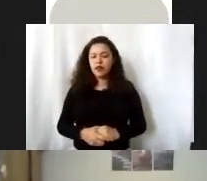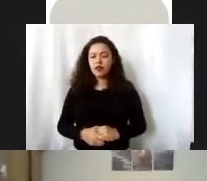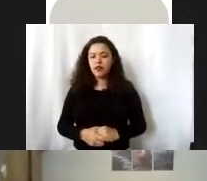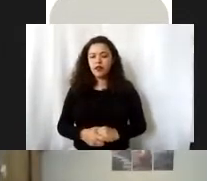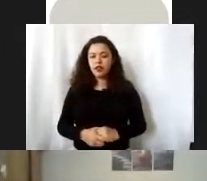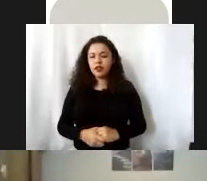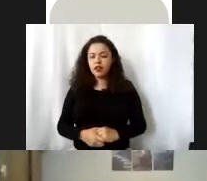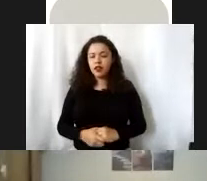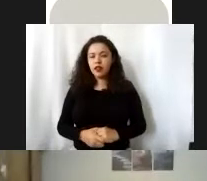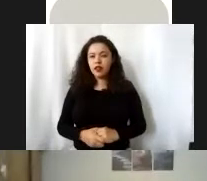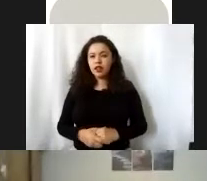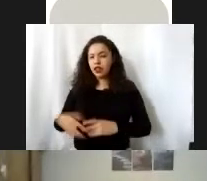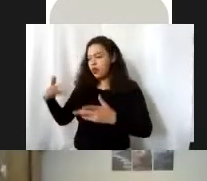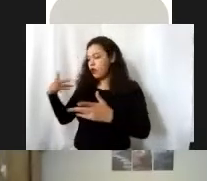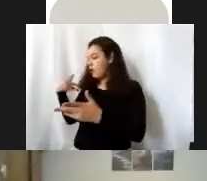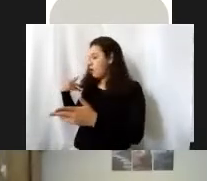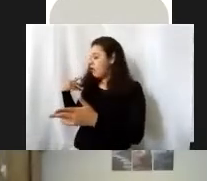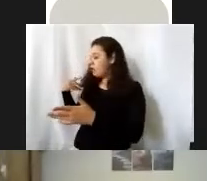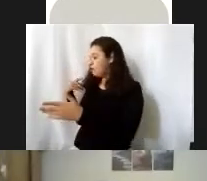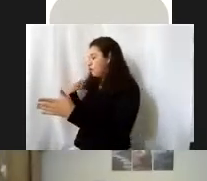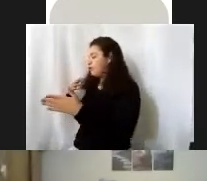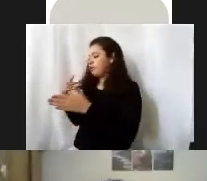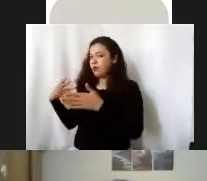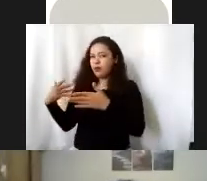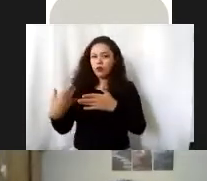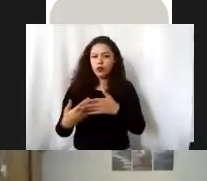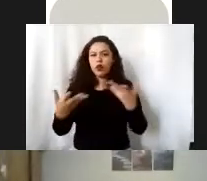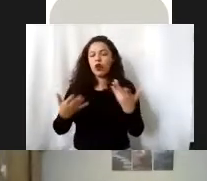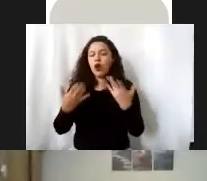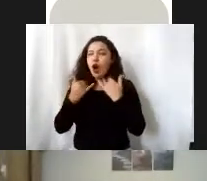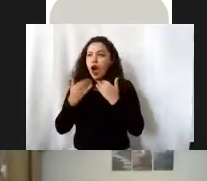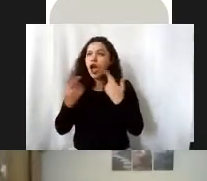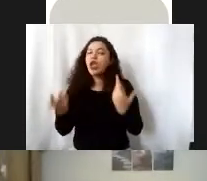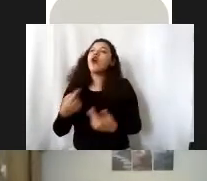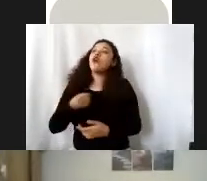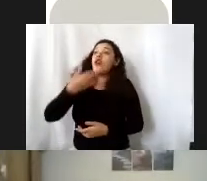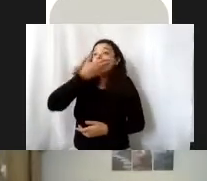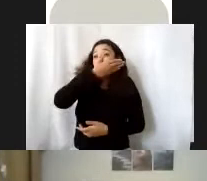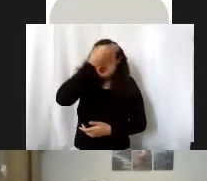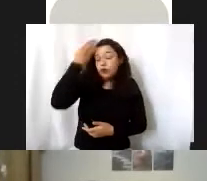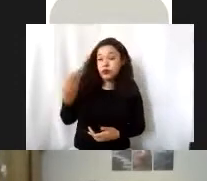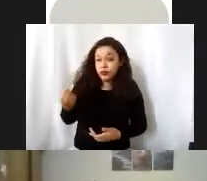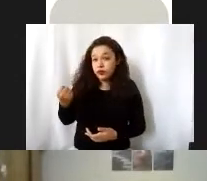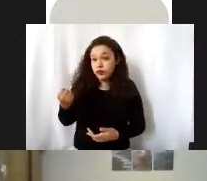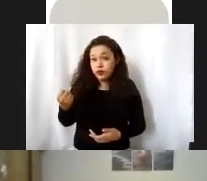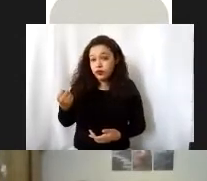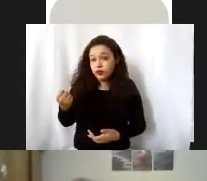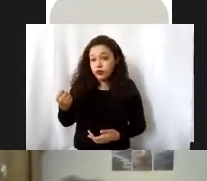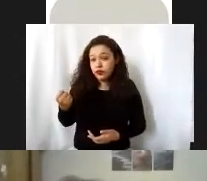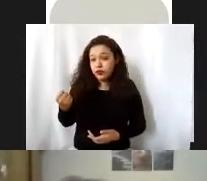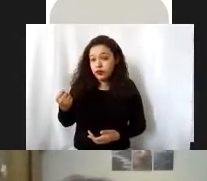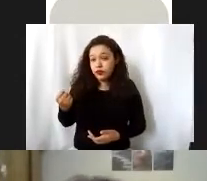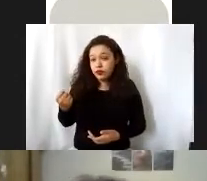este instrumento, realmente no hay, o por lo menos yo desconozco, que